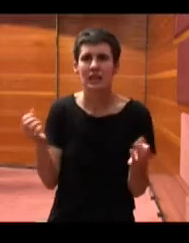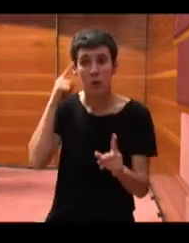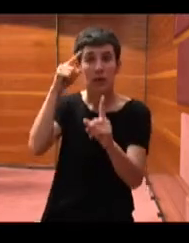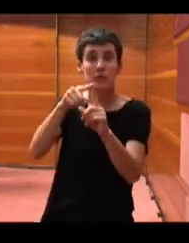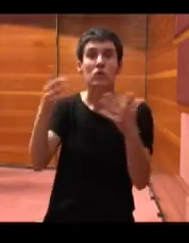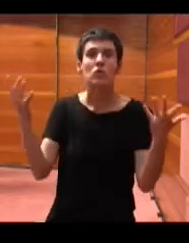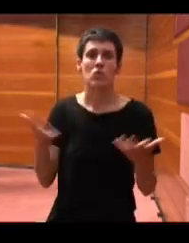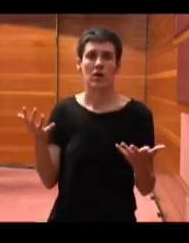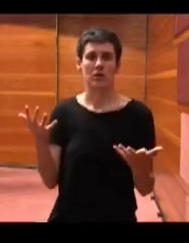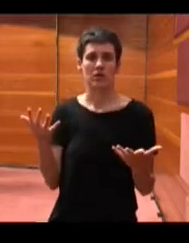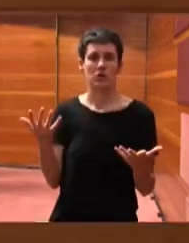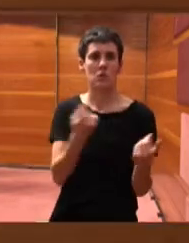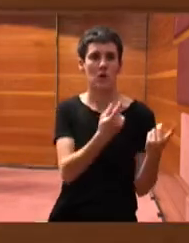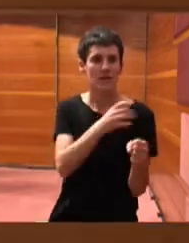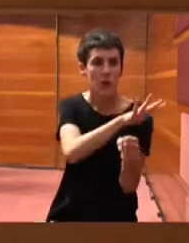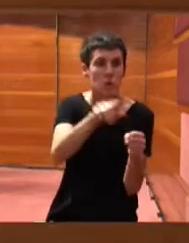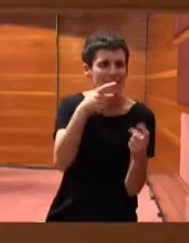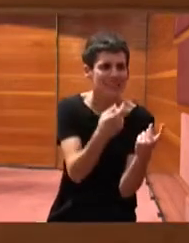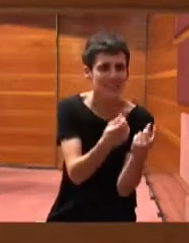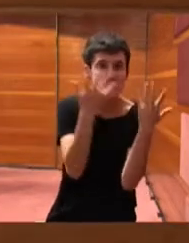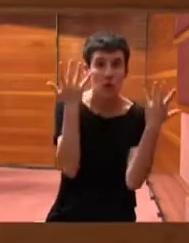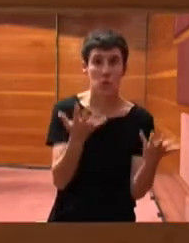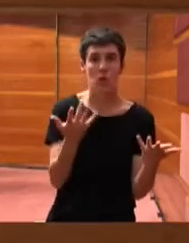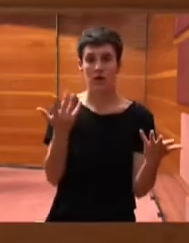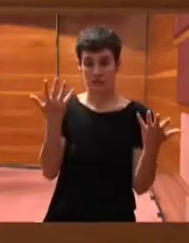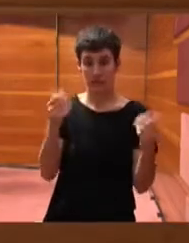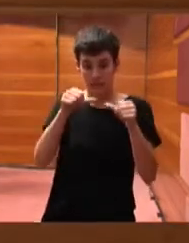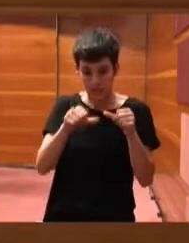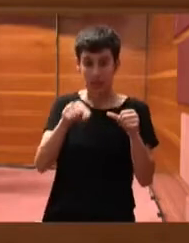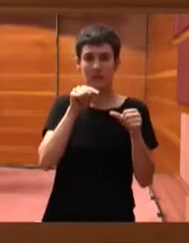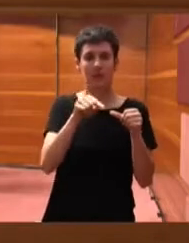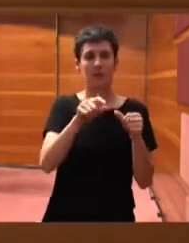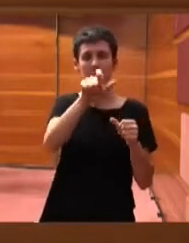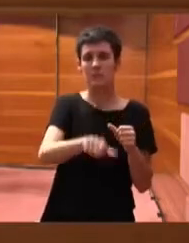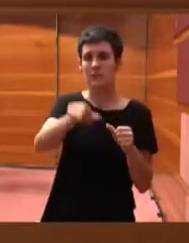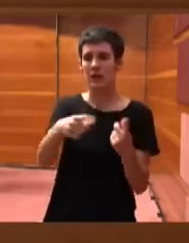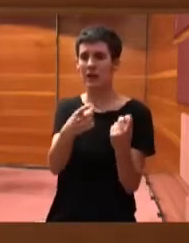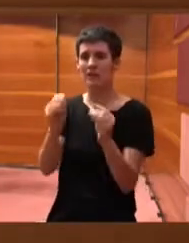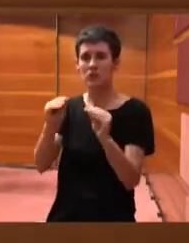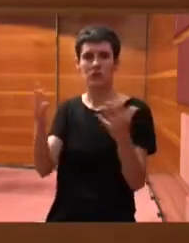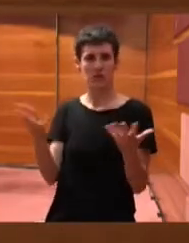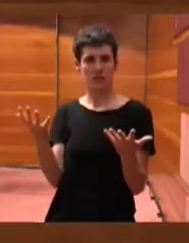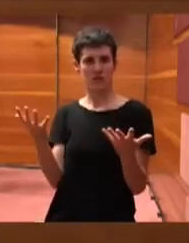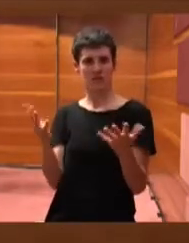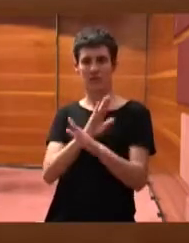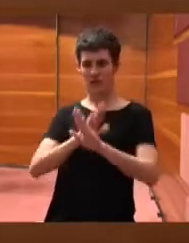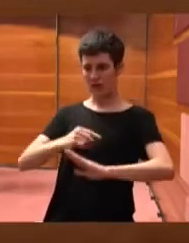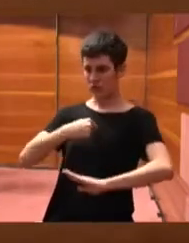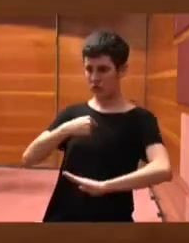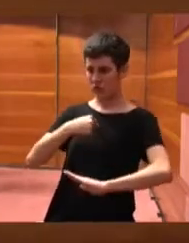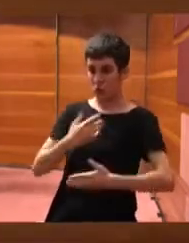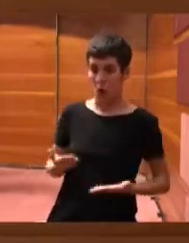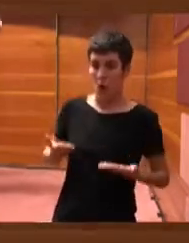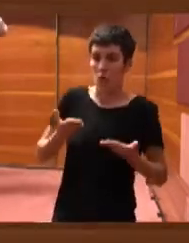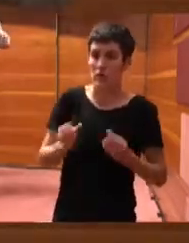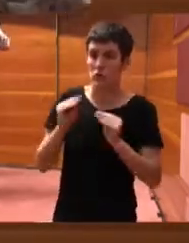objetivo? ¿Qué vamos a cubrir? Y a partir de ahí, la gente tiene qué necesidades. ¿Encajan exactamente con lo que yo voy a